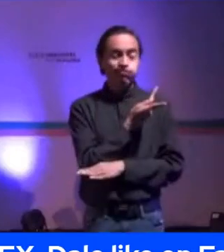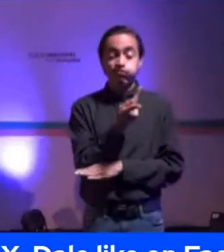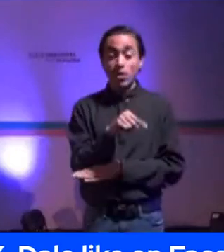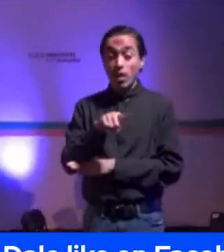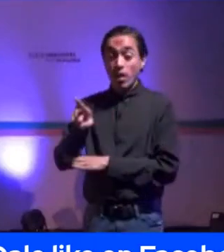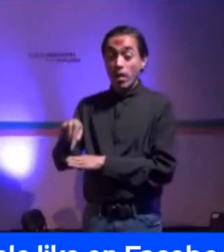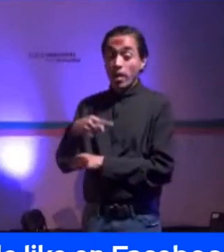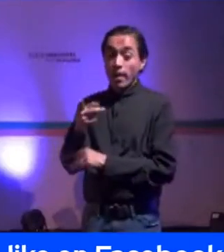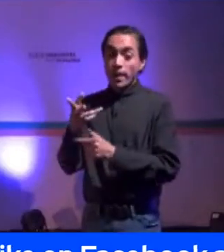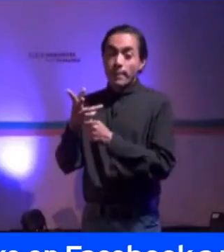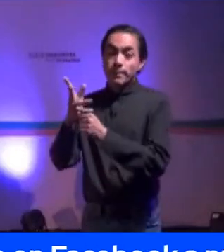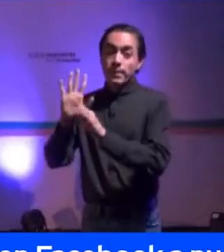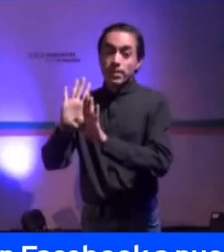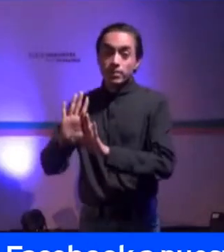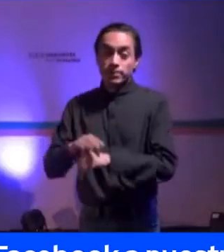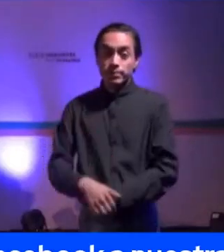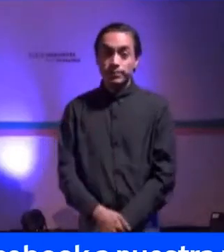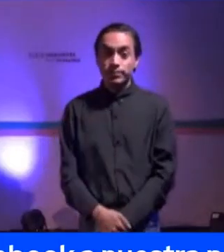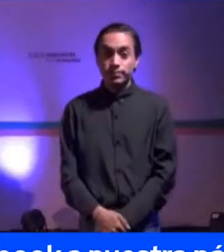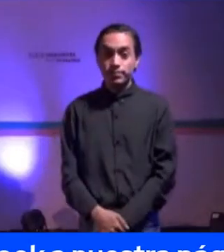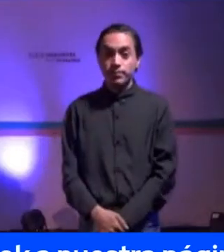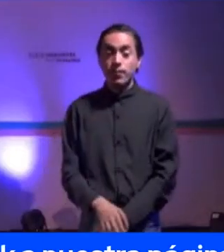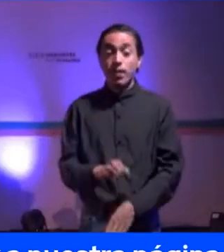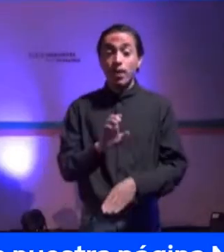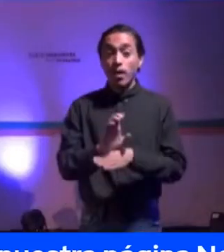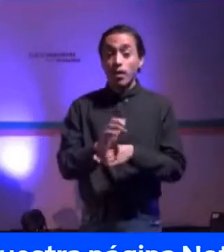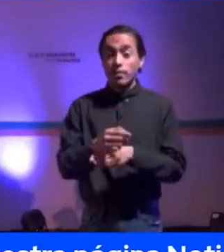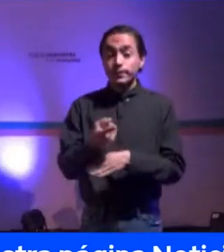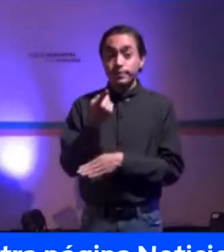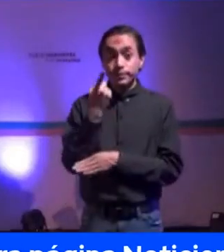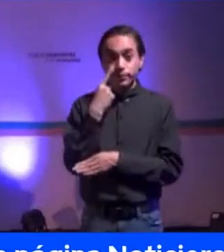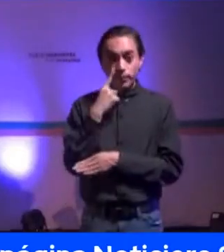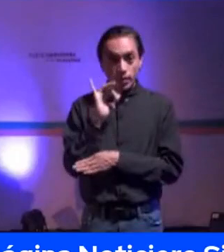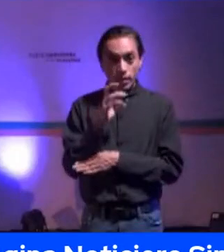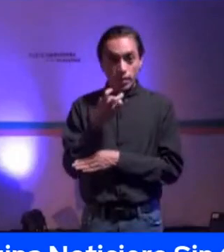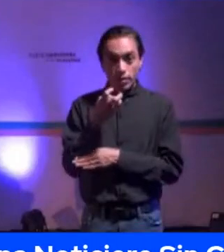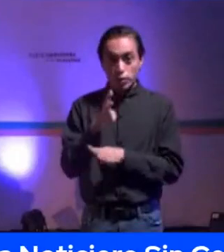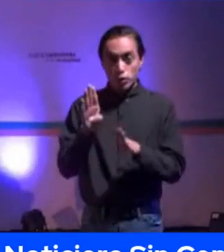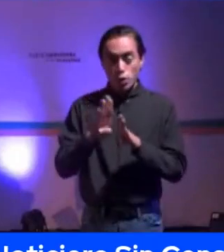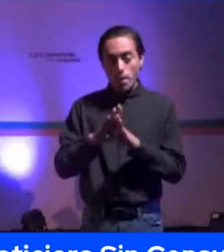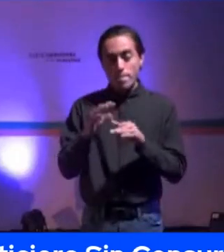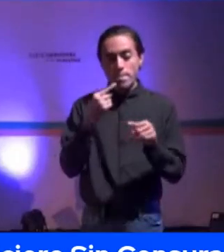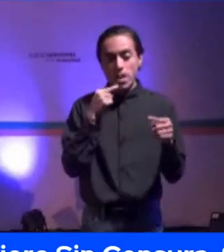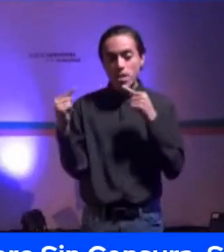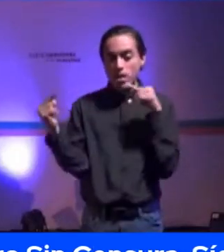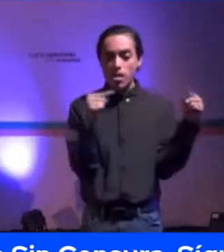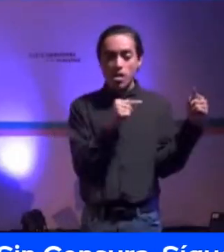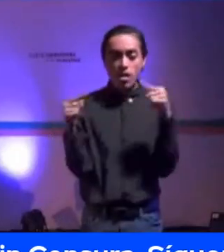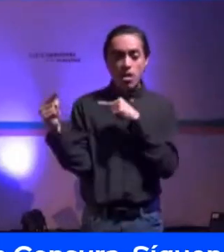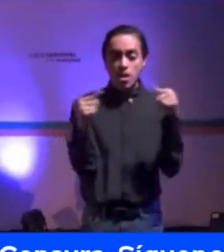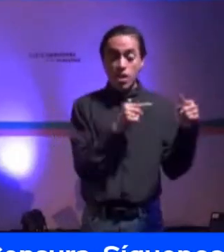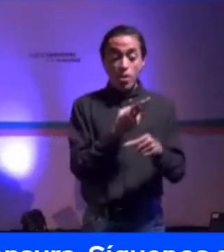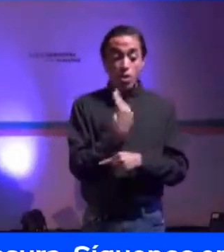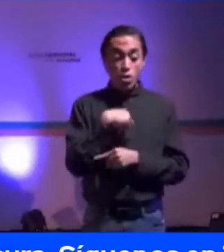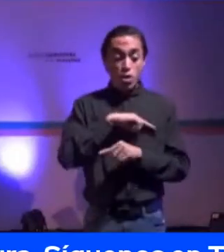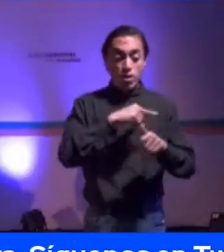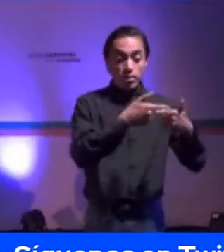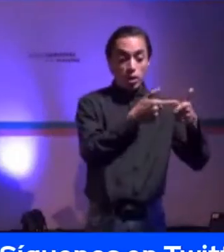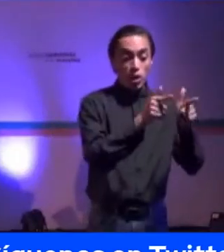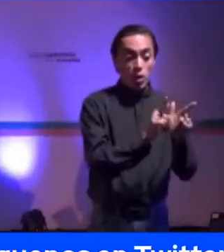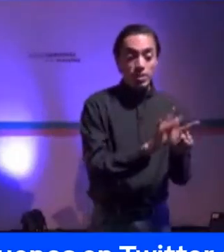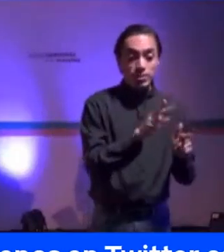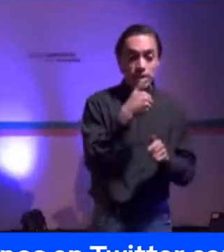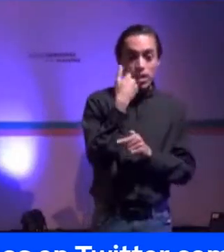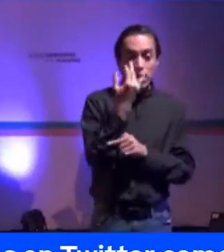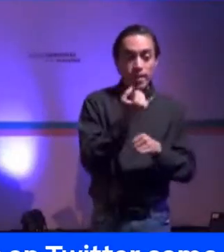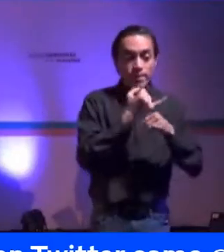verdad. Entonces, les advierto que es una guerra abierta entre los que le apostamos a contar